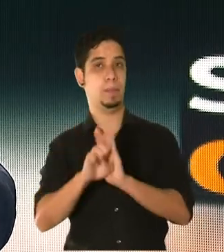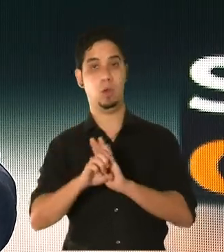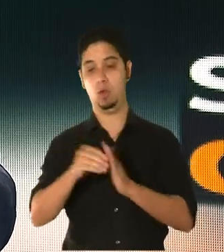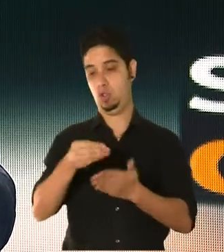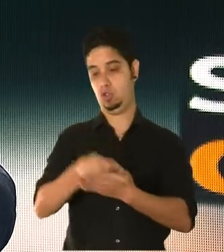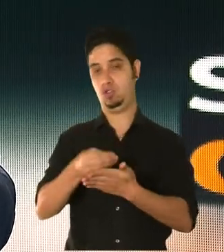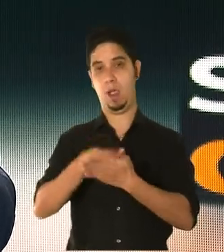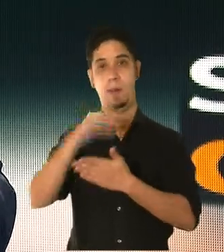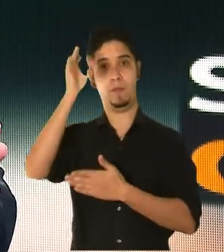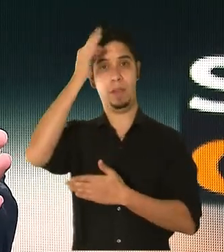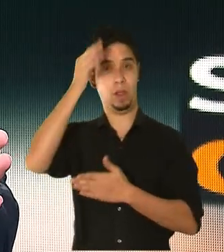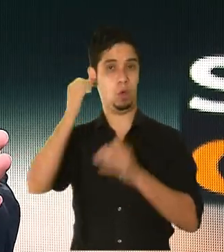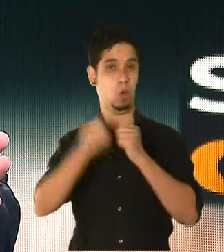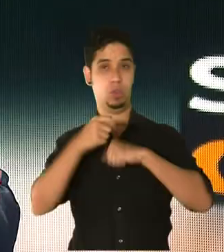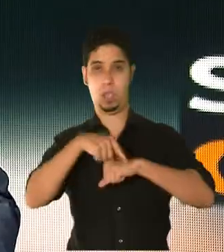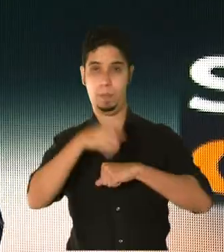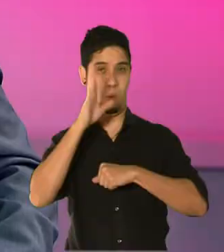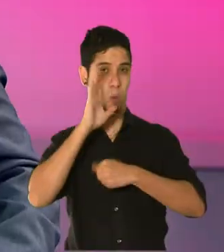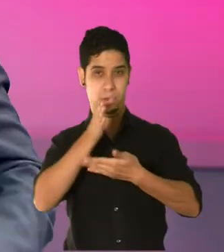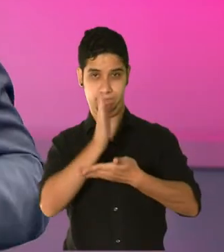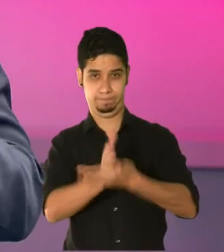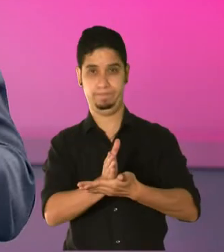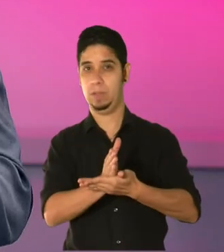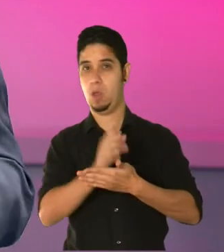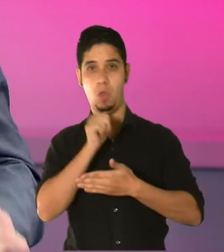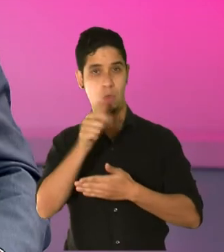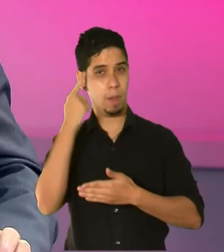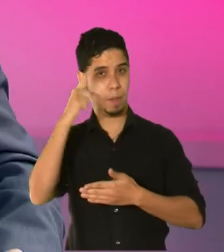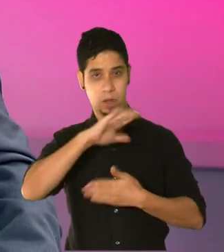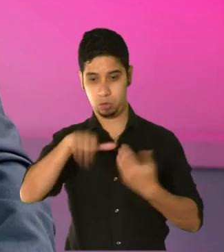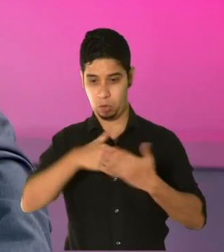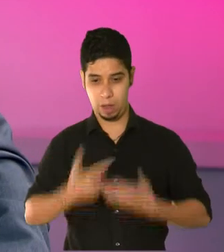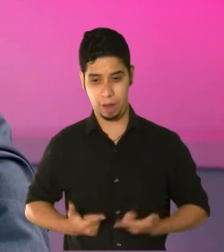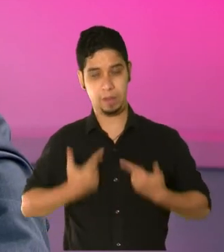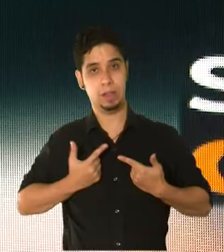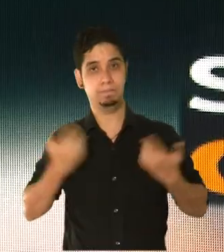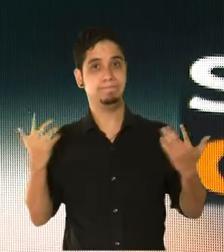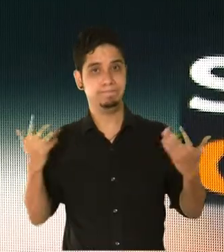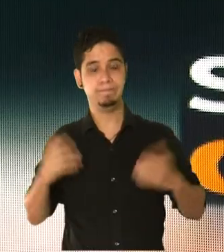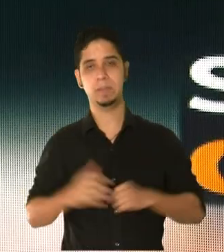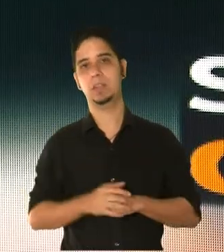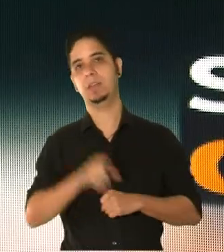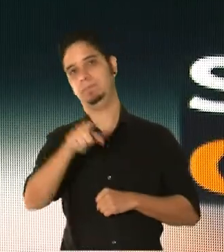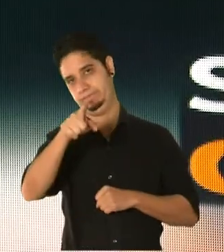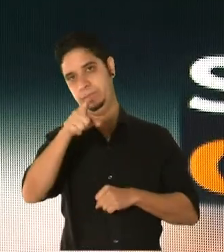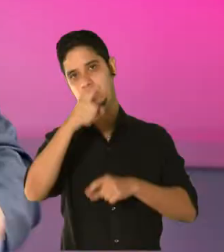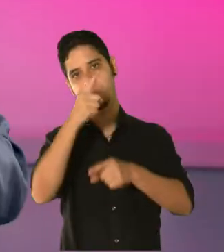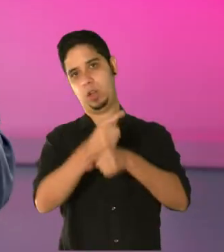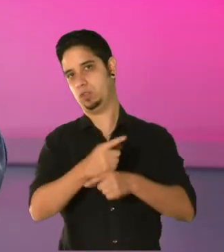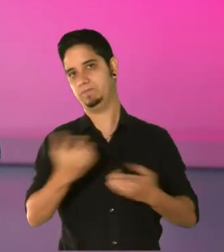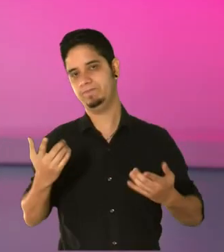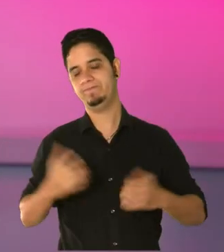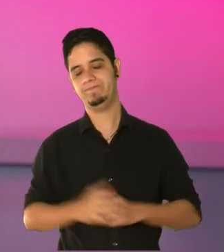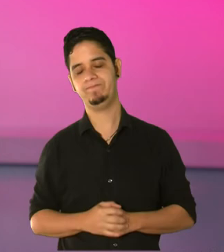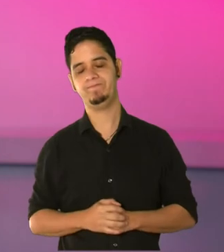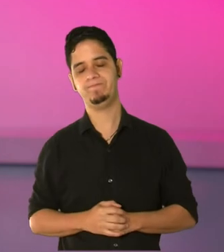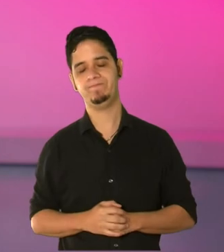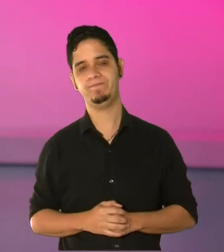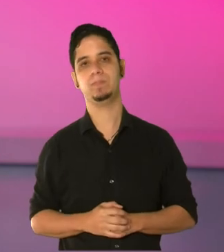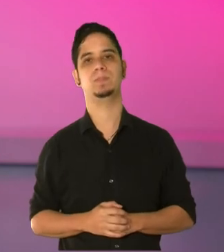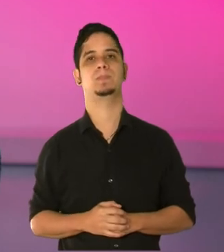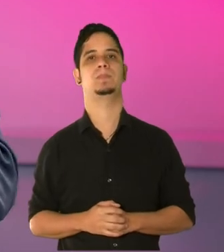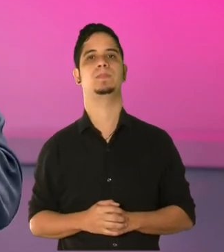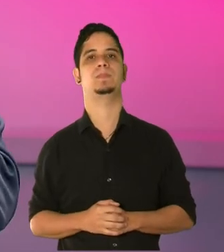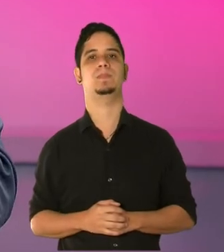ahora por la pandemia en un momento dado se va acabando es para toda la vida federal y el local es el correcto yendo a